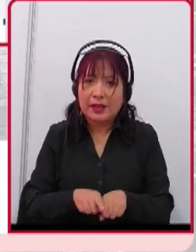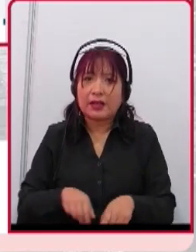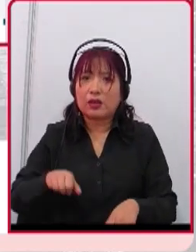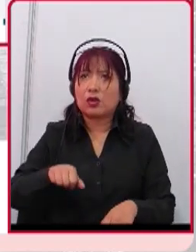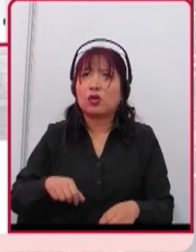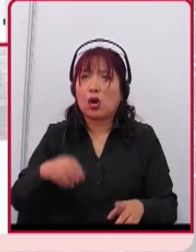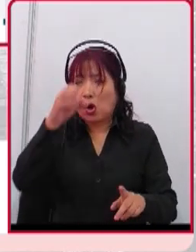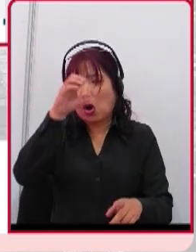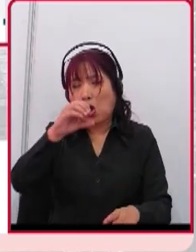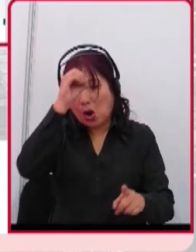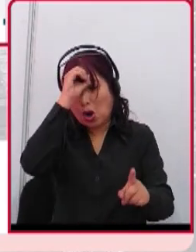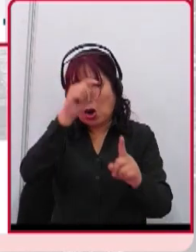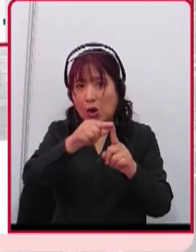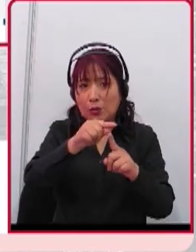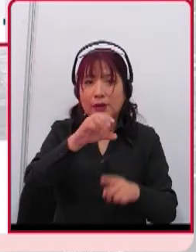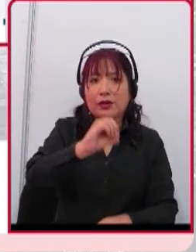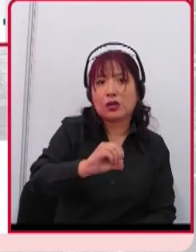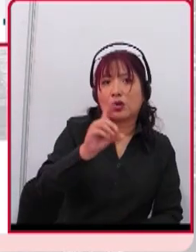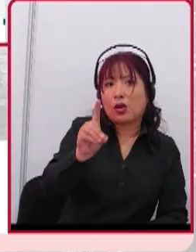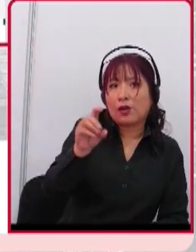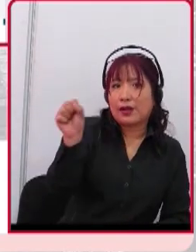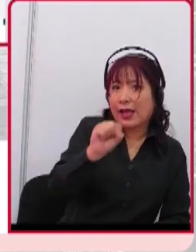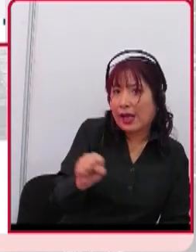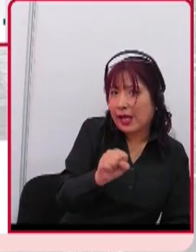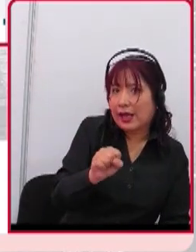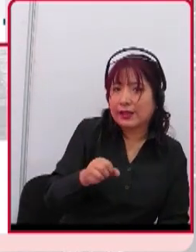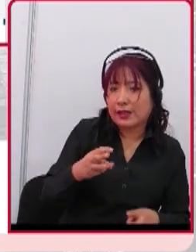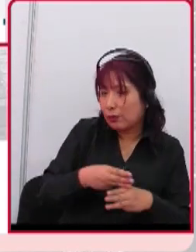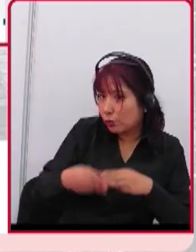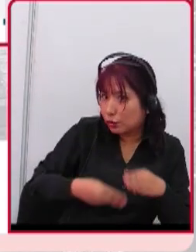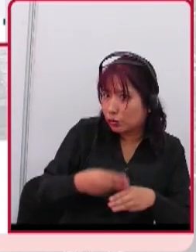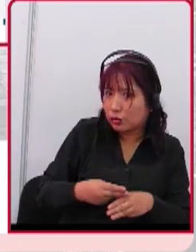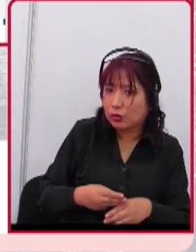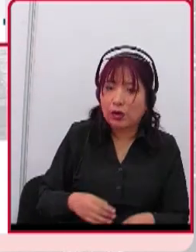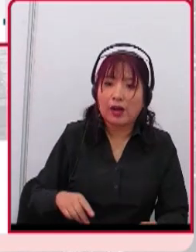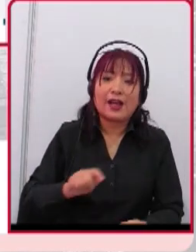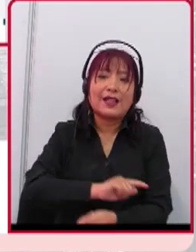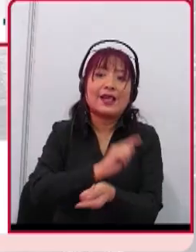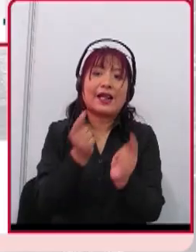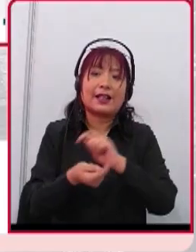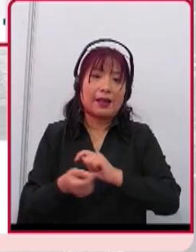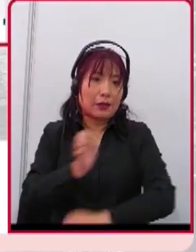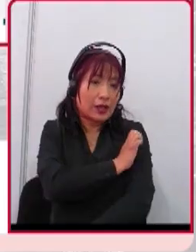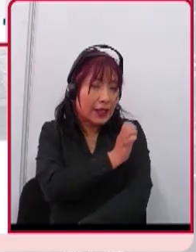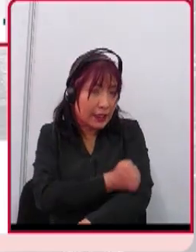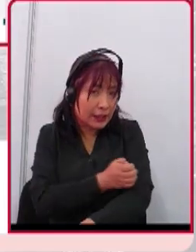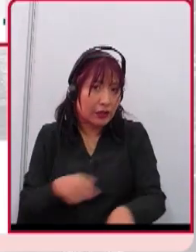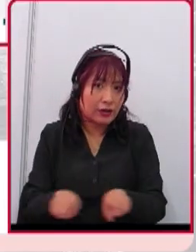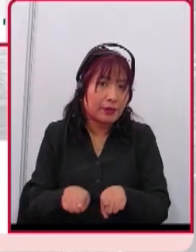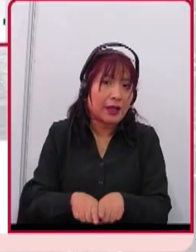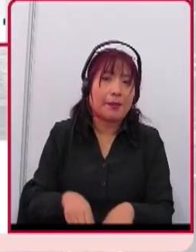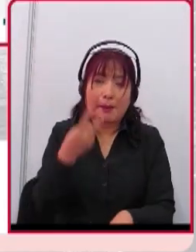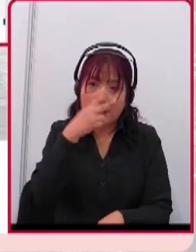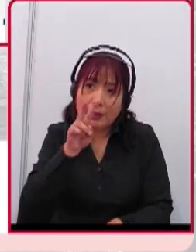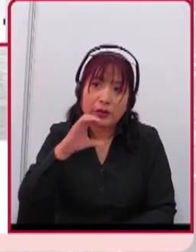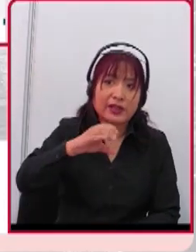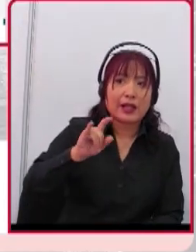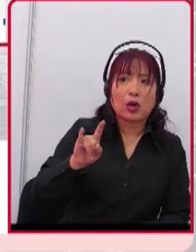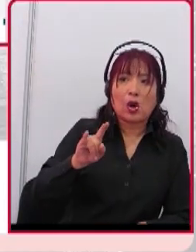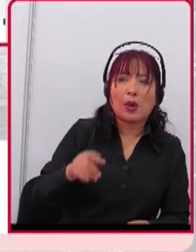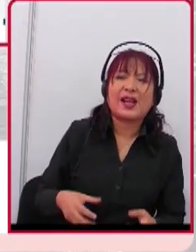mundial de lo que viene a ser la transición energética, el cobre justamente toma un valor muy